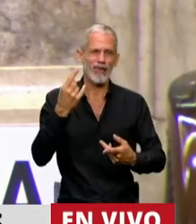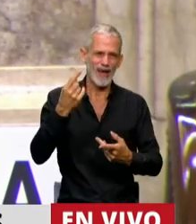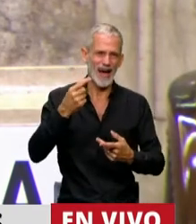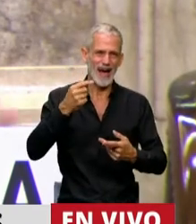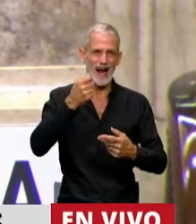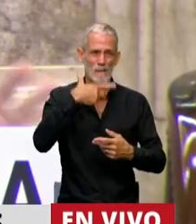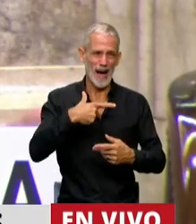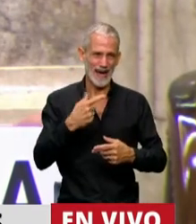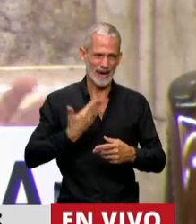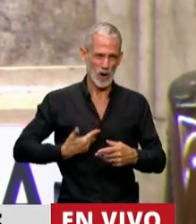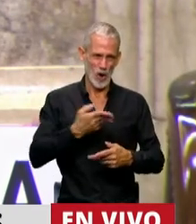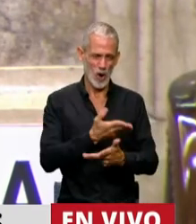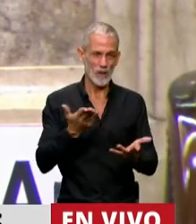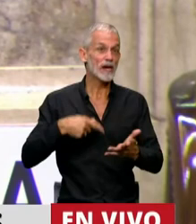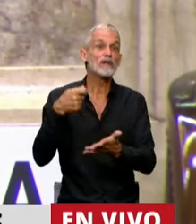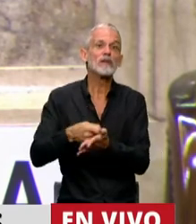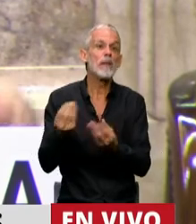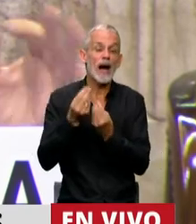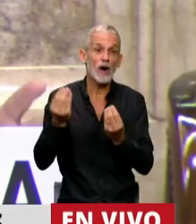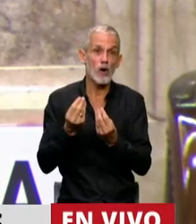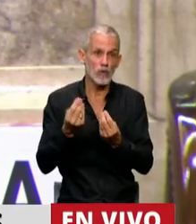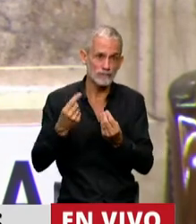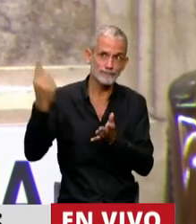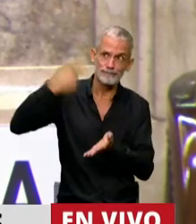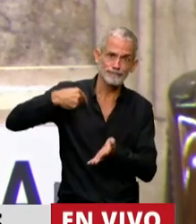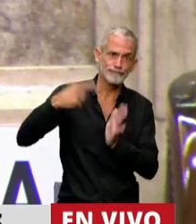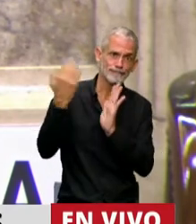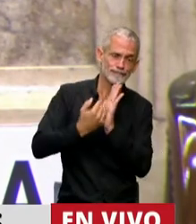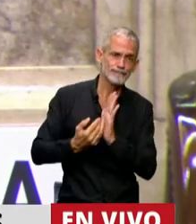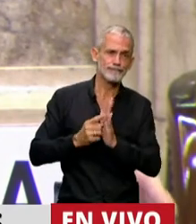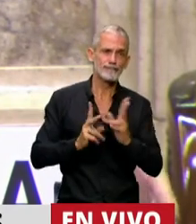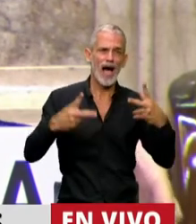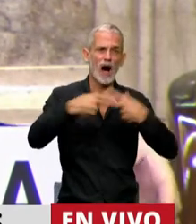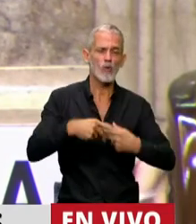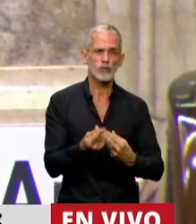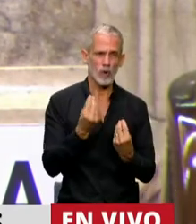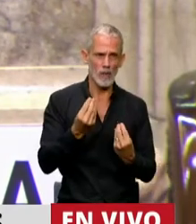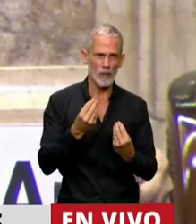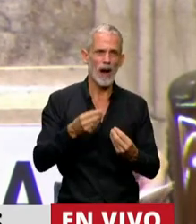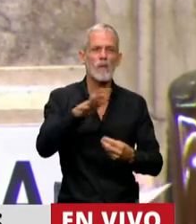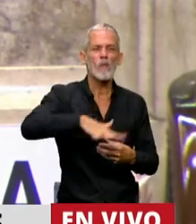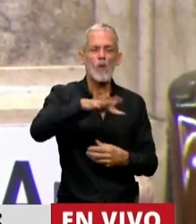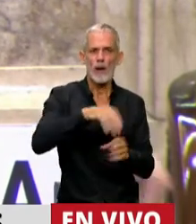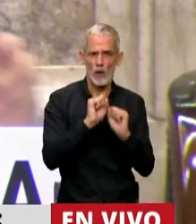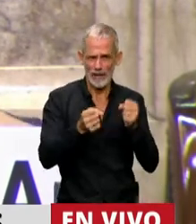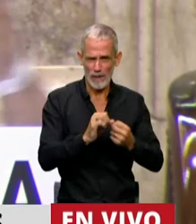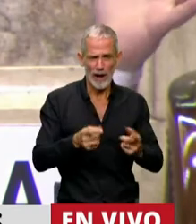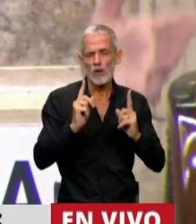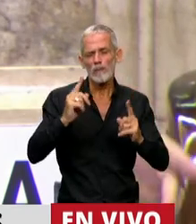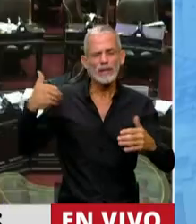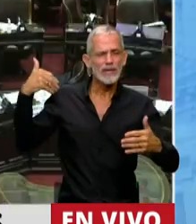Macri, y eso se paga con condicionamientos, con ajustes contra el pueblo trabajador, como lo venimos viendo